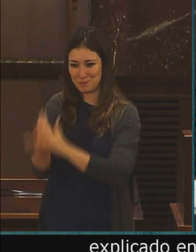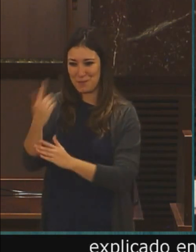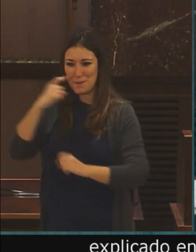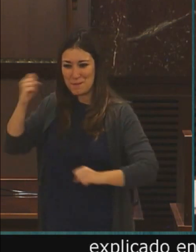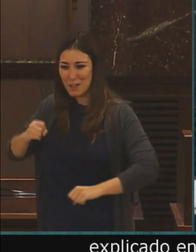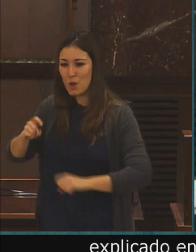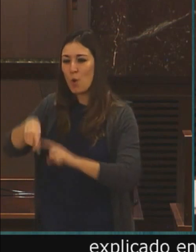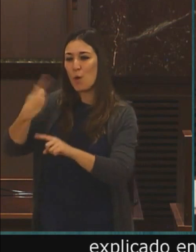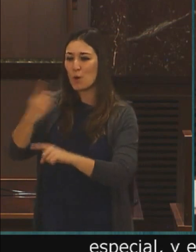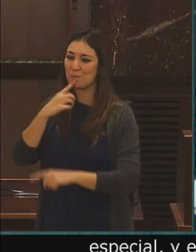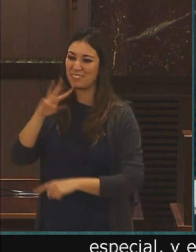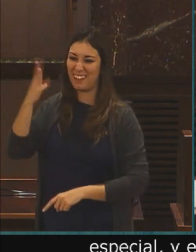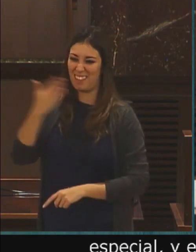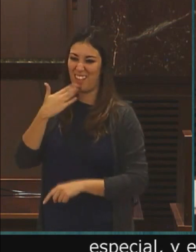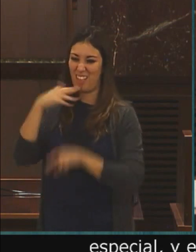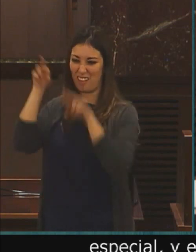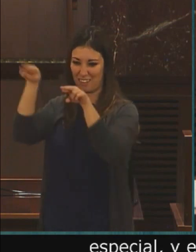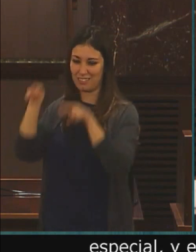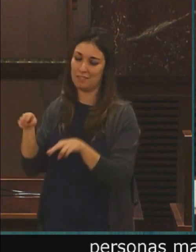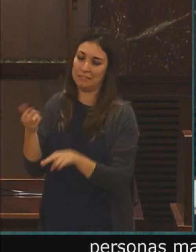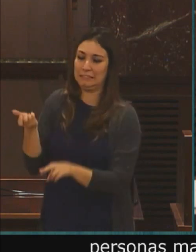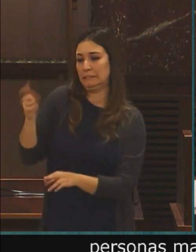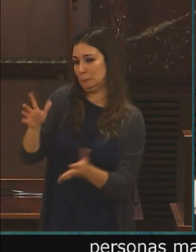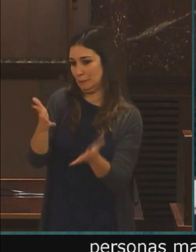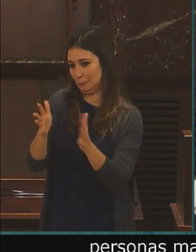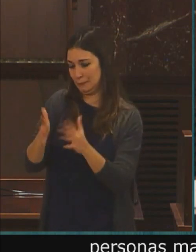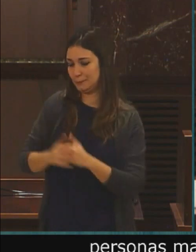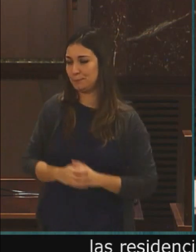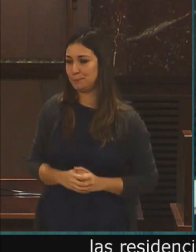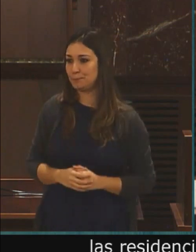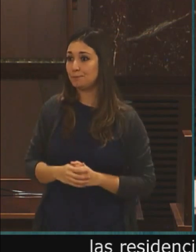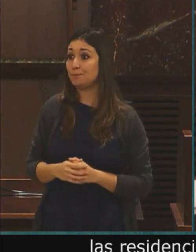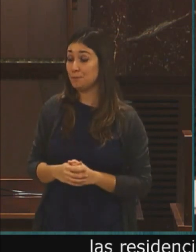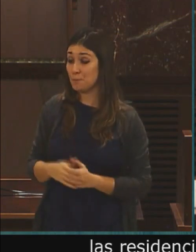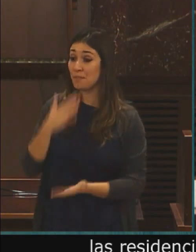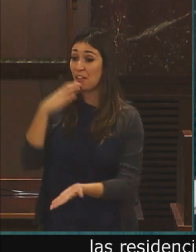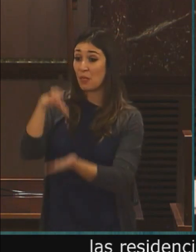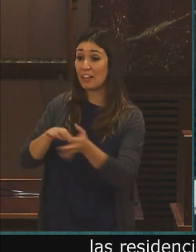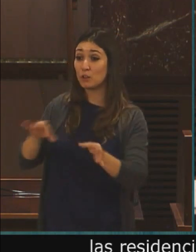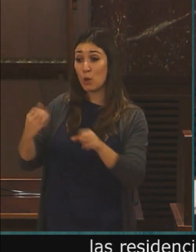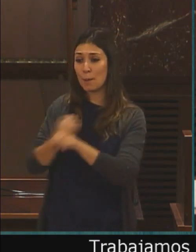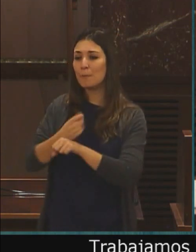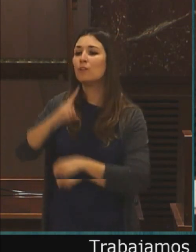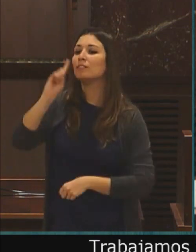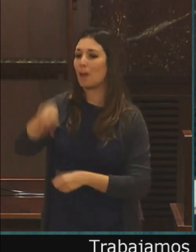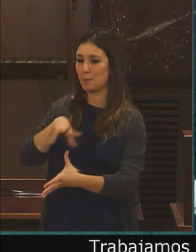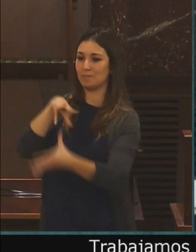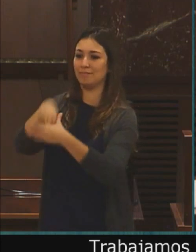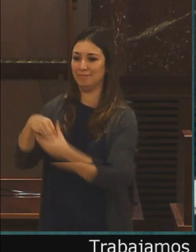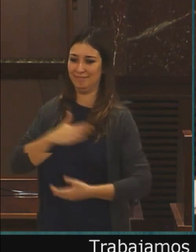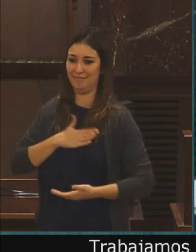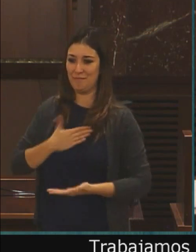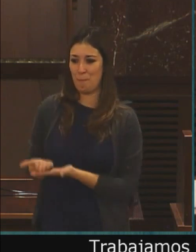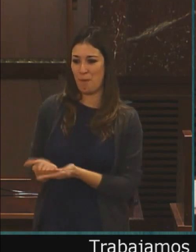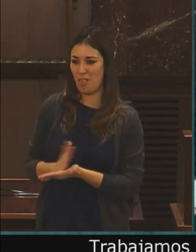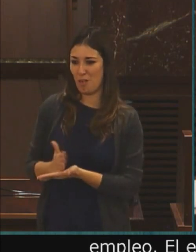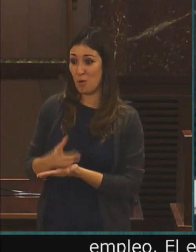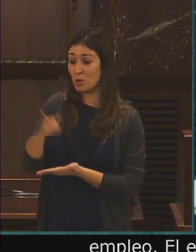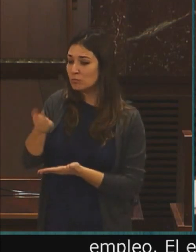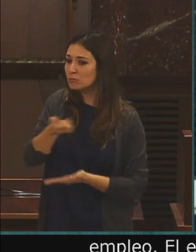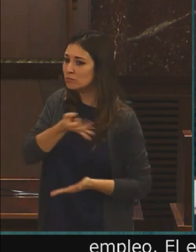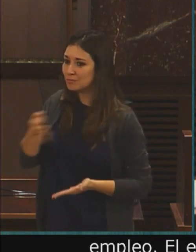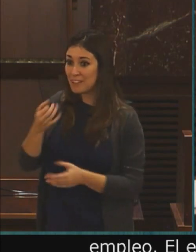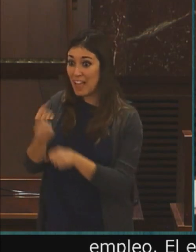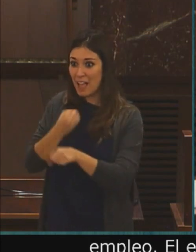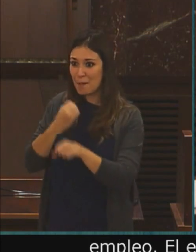después veremos en residencias de tercera edad. Trabajamos también en centros de empleo. El empleo es quizá la mejor